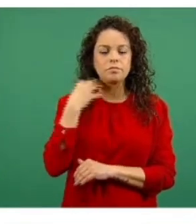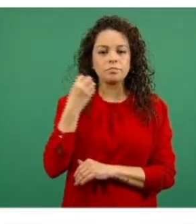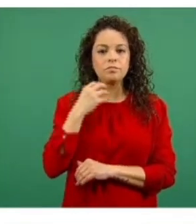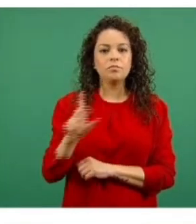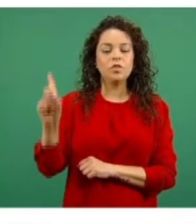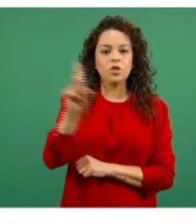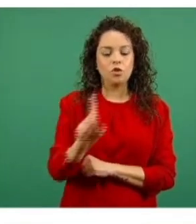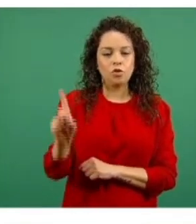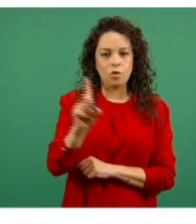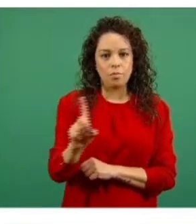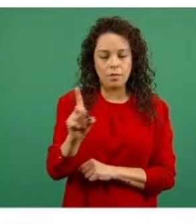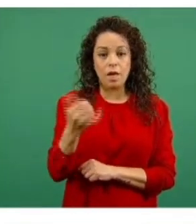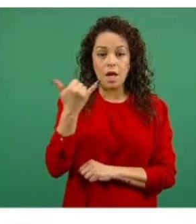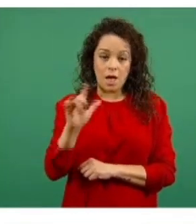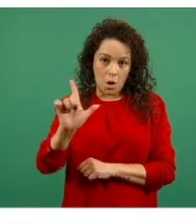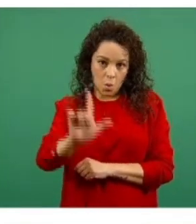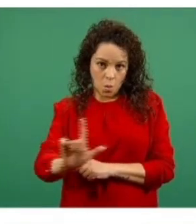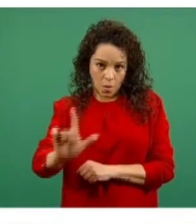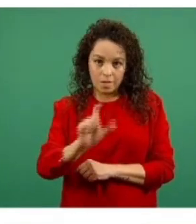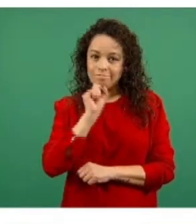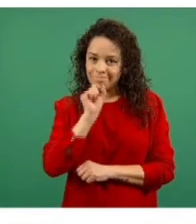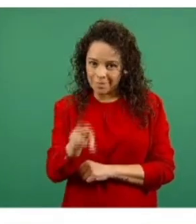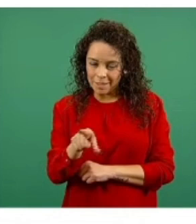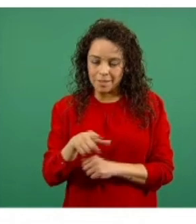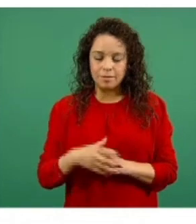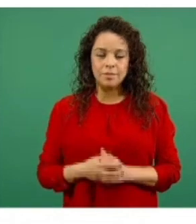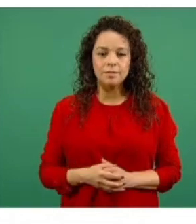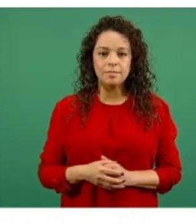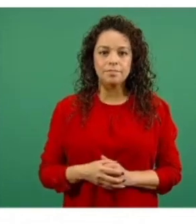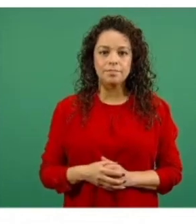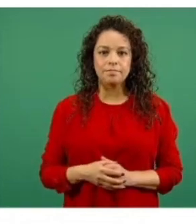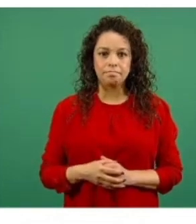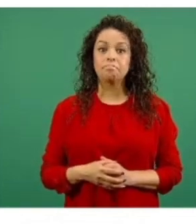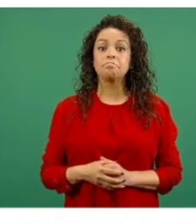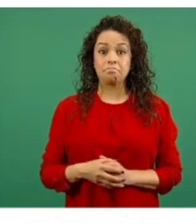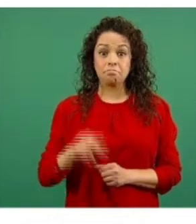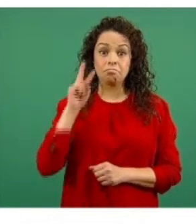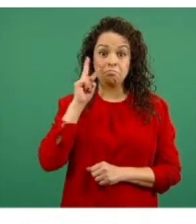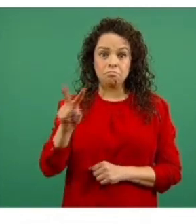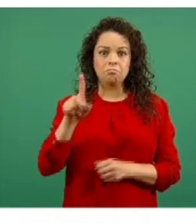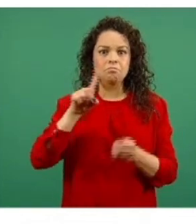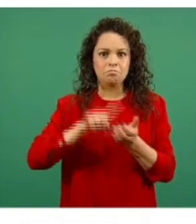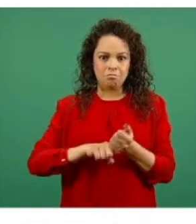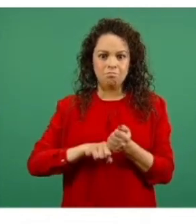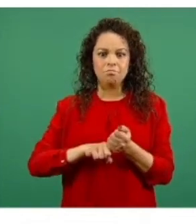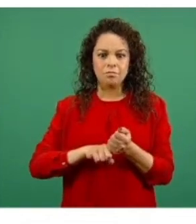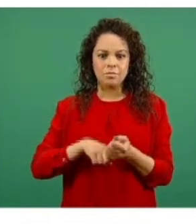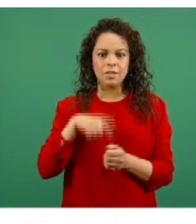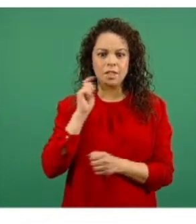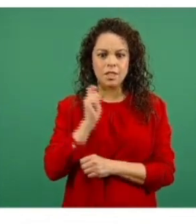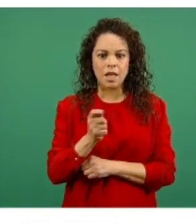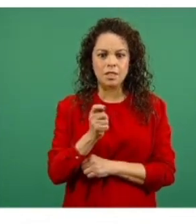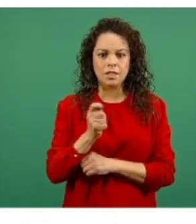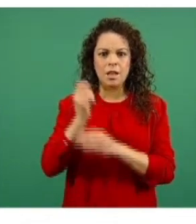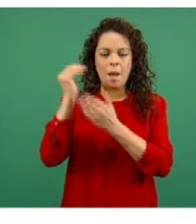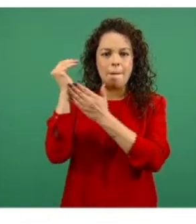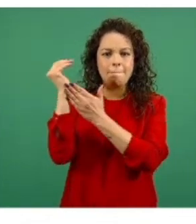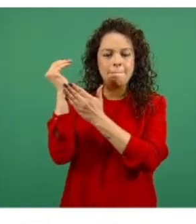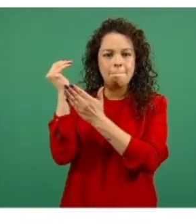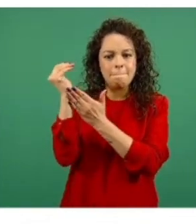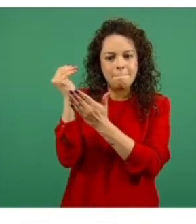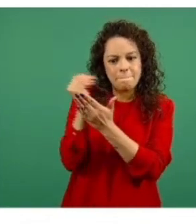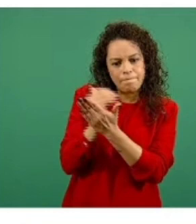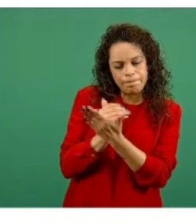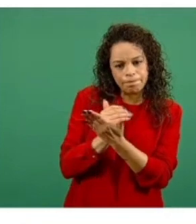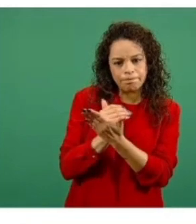domingo y del lunes, en donde se vio el decremento de la comparación entre lo que se observó de la semana